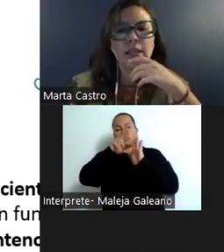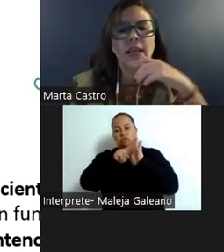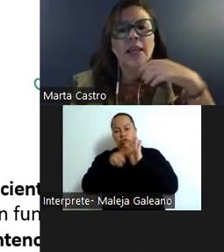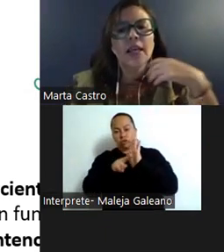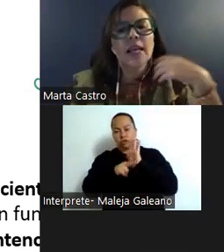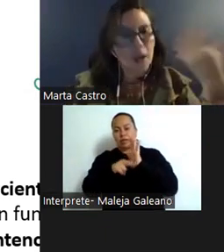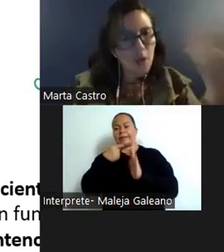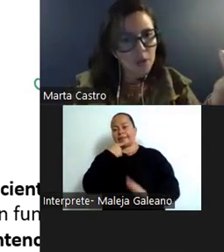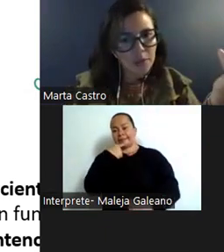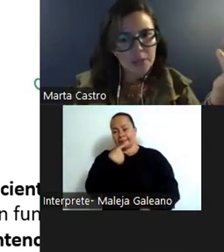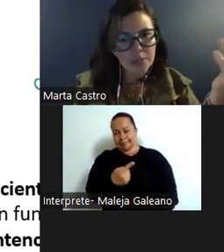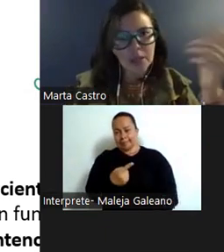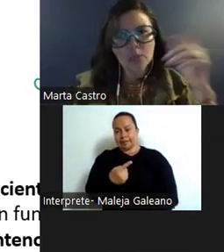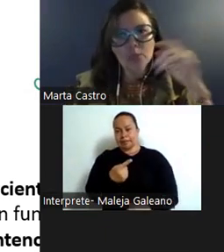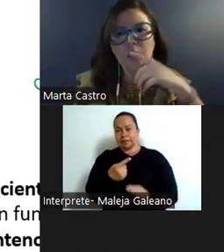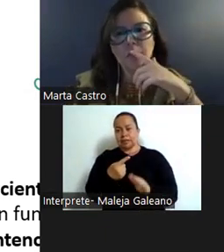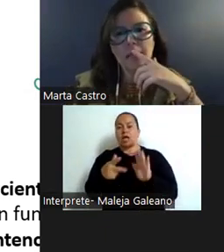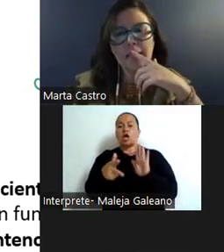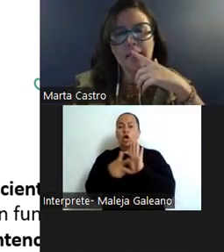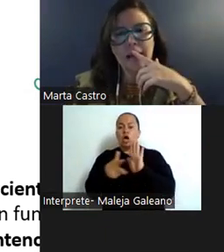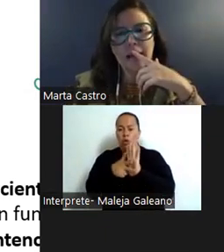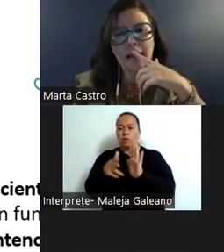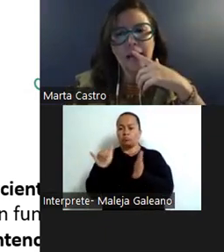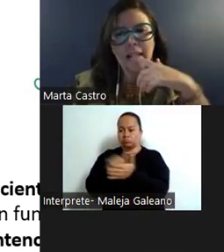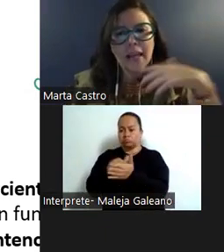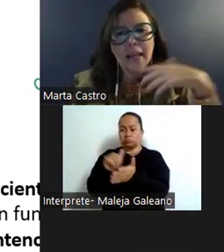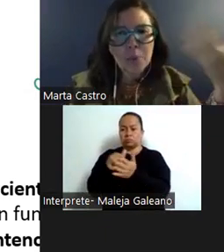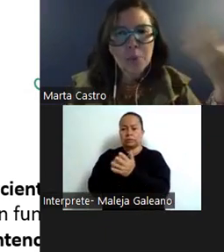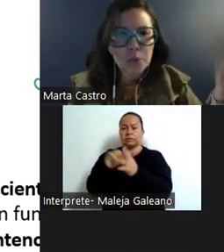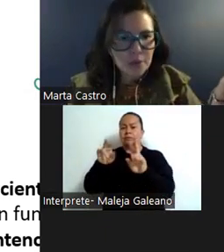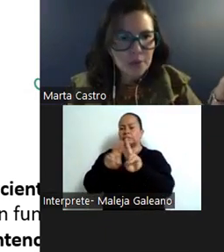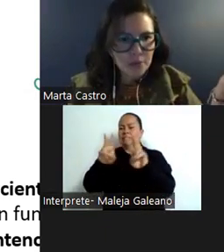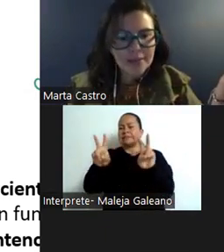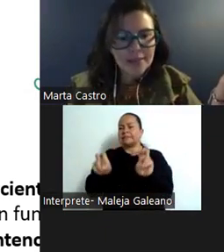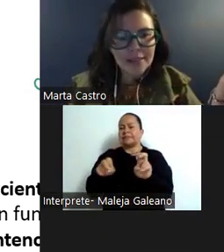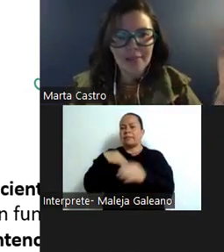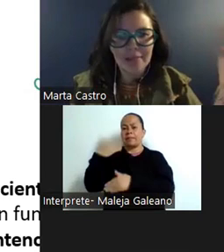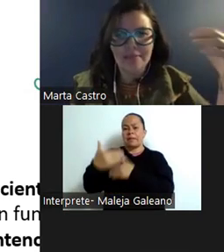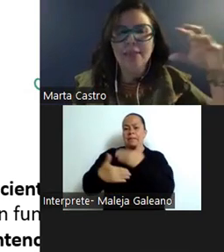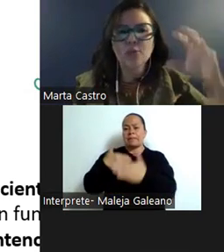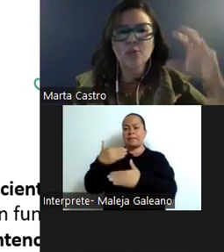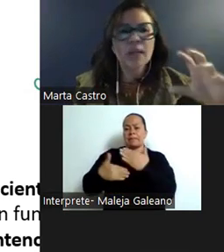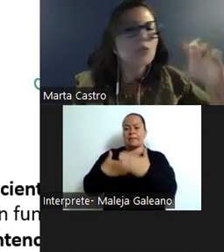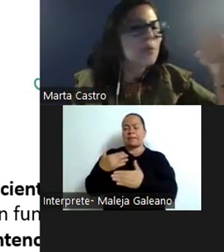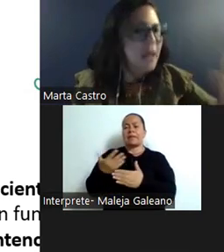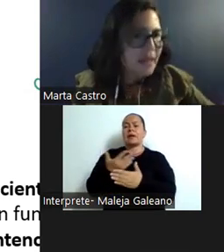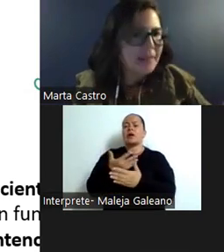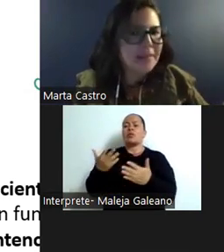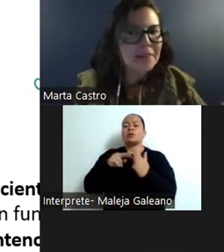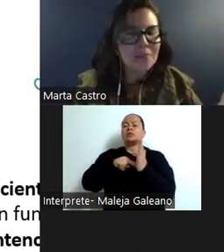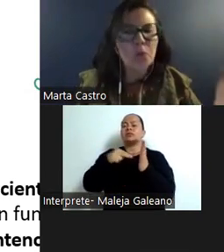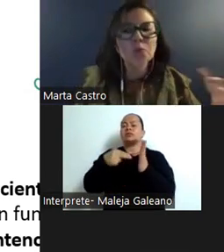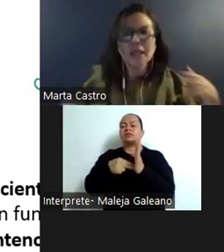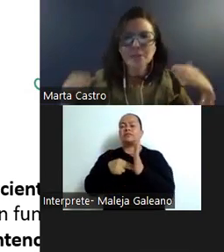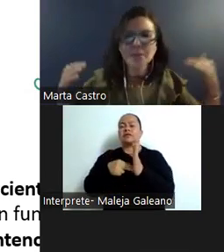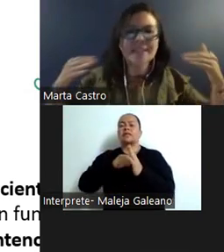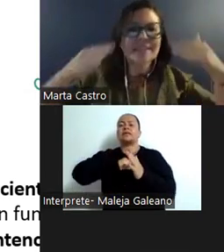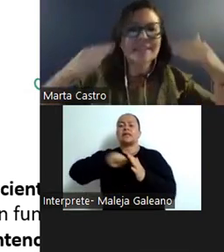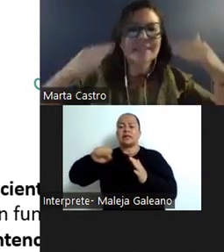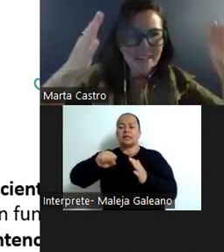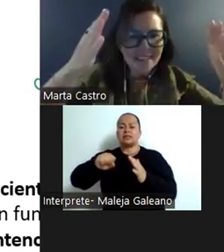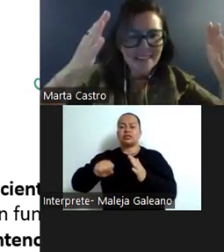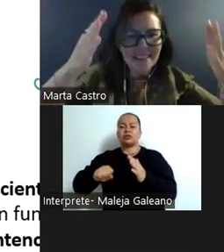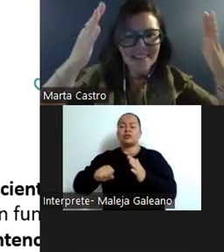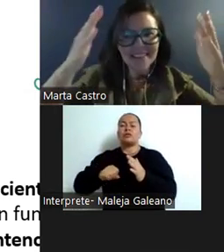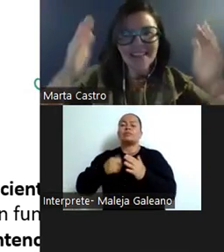dice la corte misma que es un tema que está en proceso es decir es un derecho emergente o un derecho que